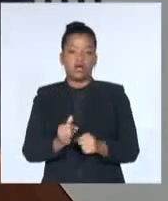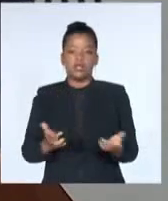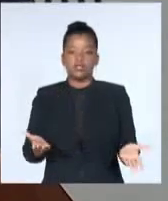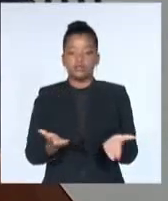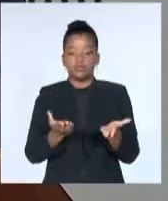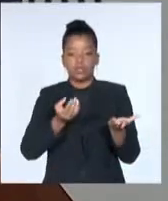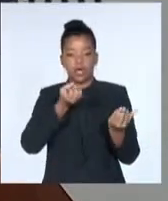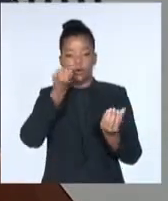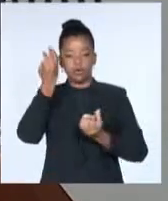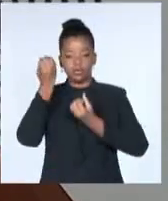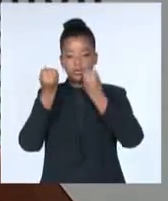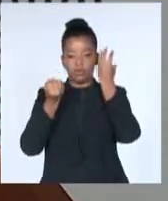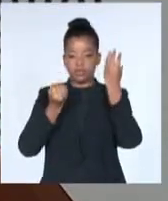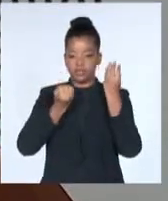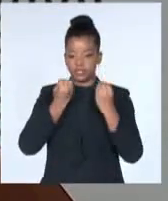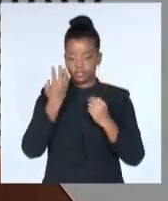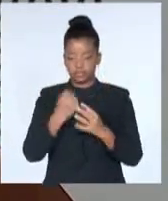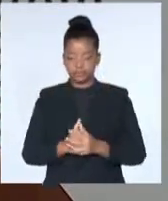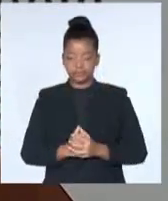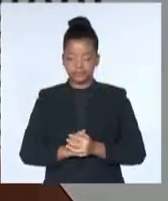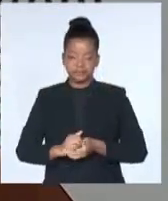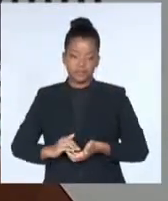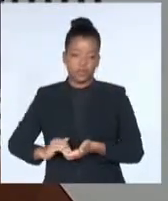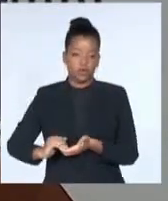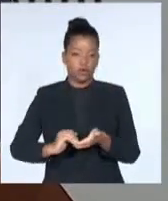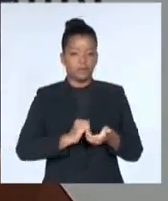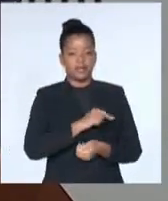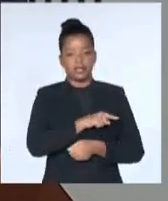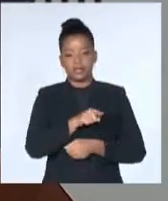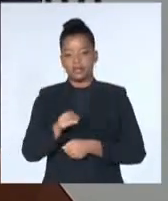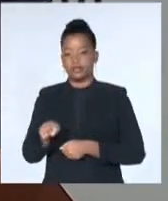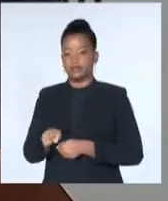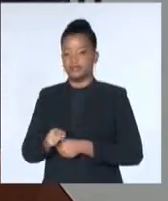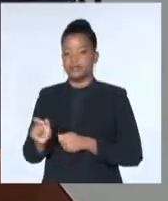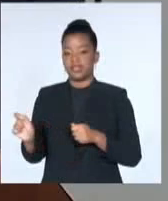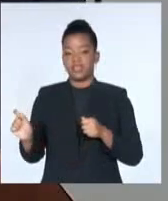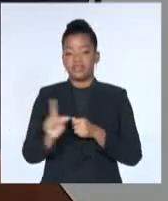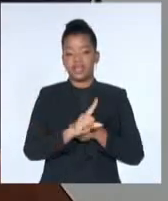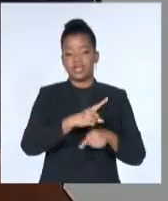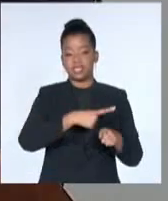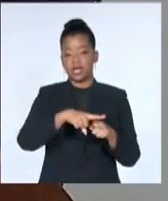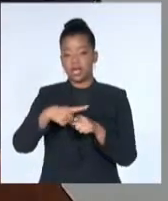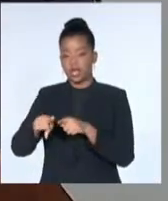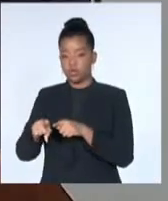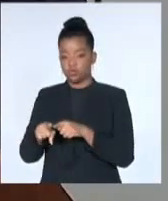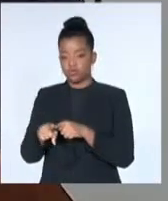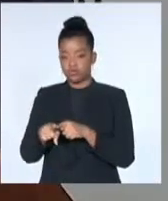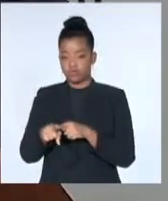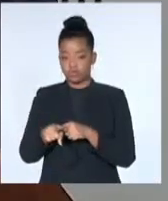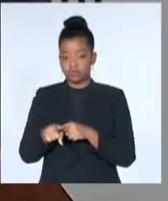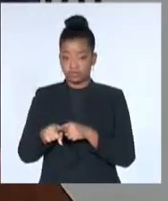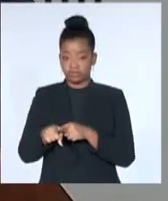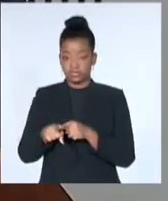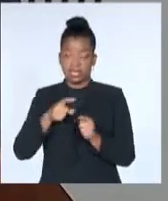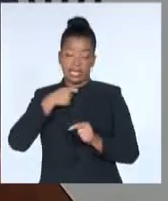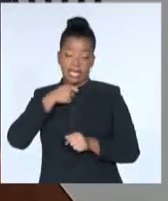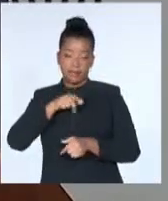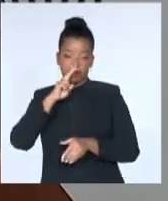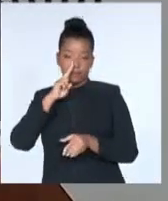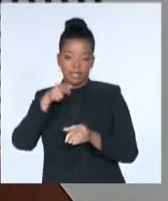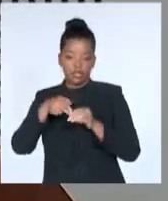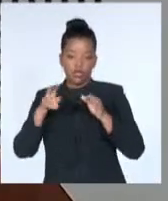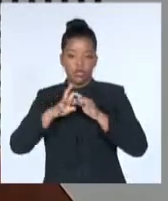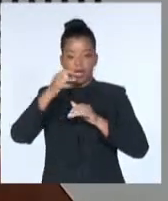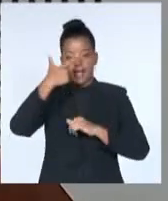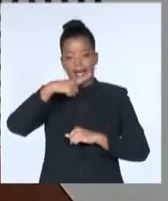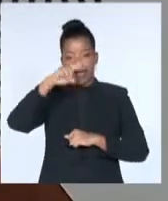innovación. Señoras y señores, la venta de recursos naturales en bruto, como el petróleo, el gas y otras